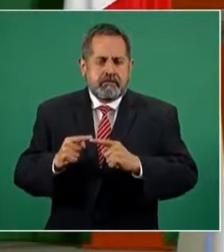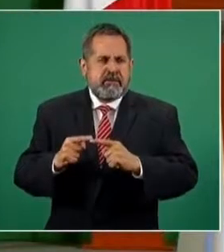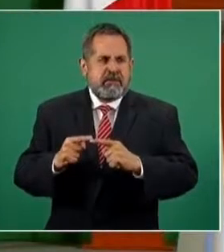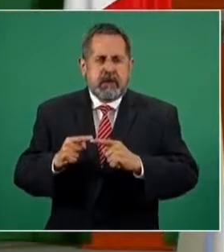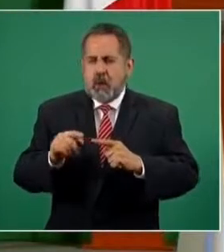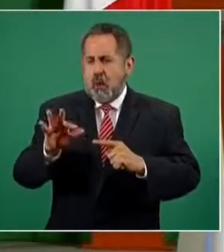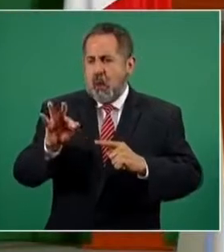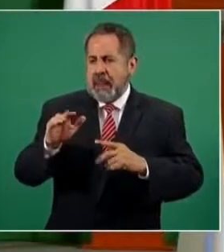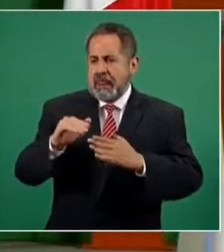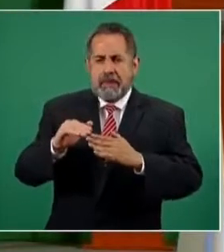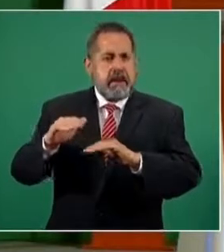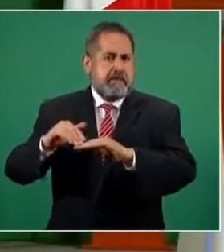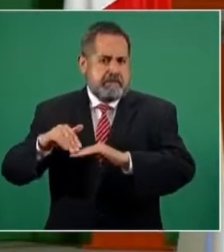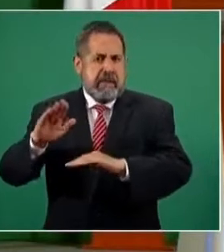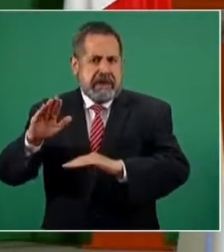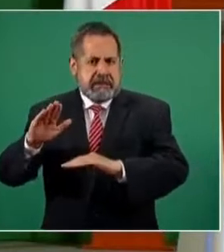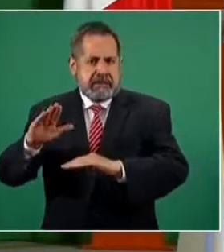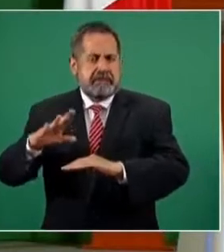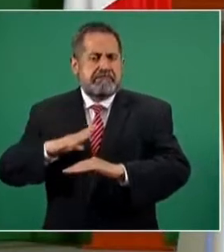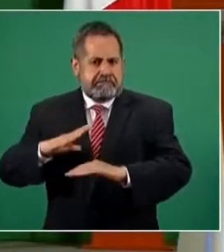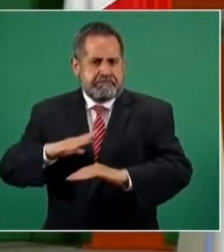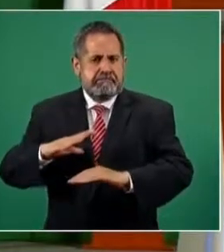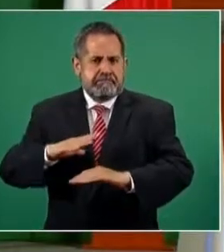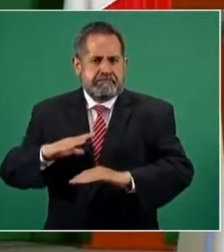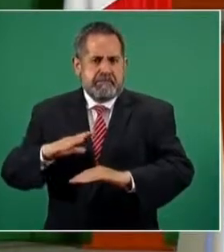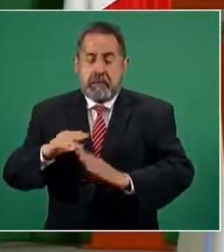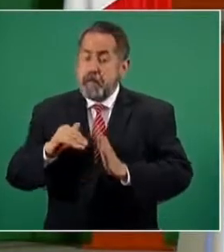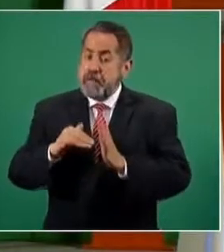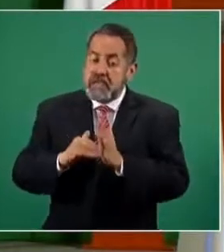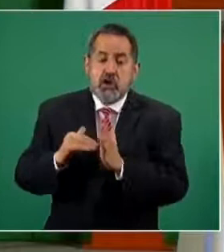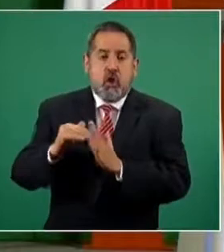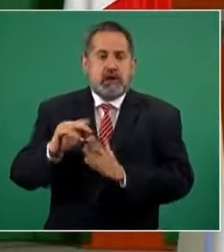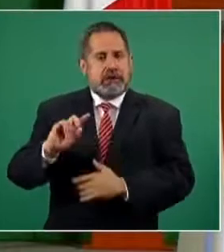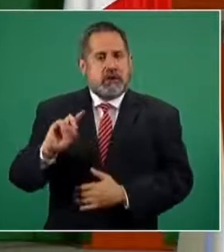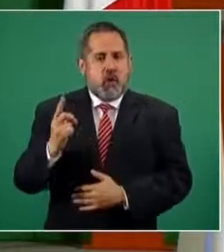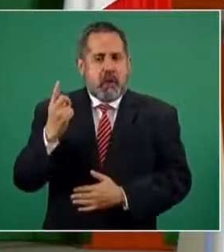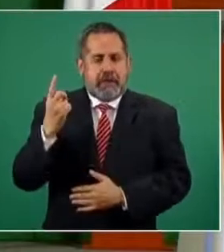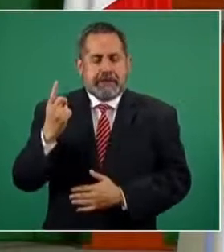más de 40 mil millones de dólares.